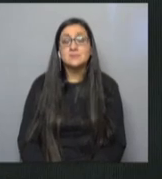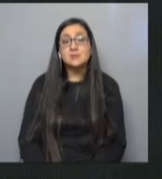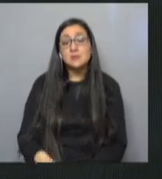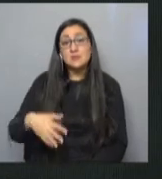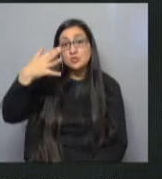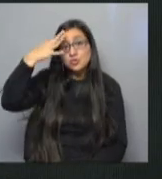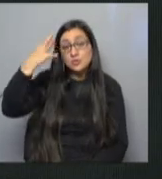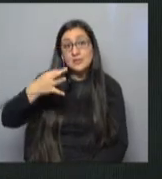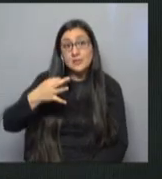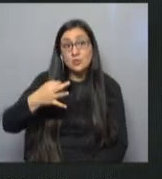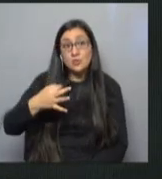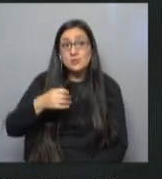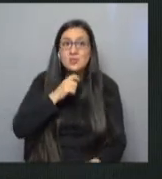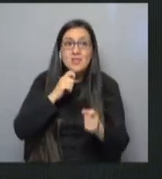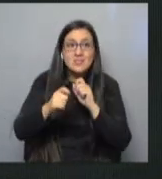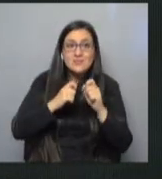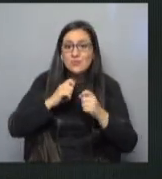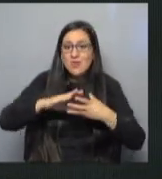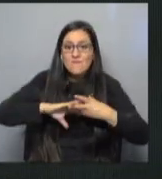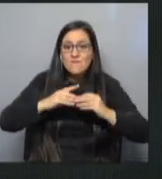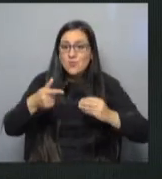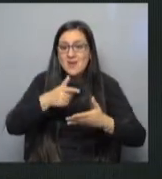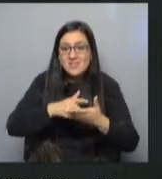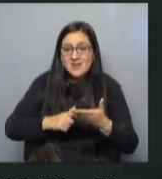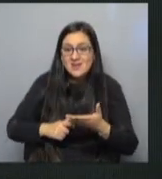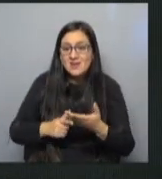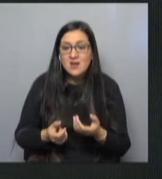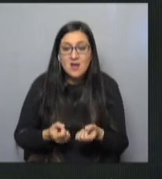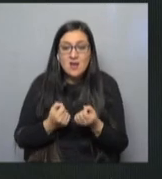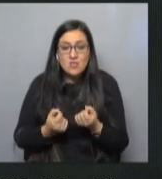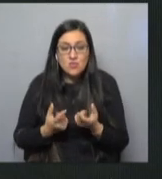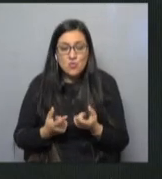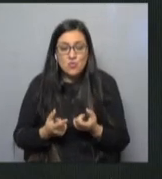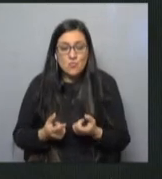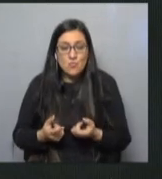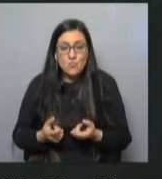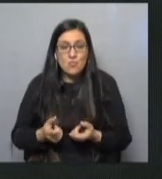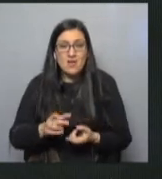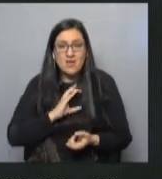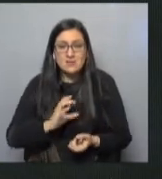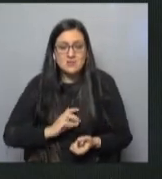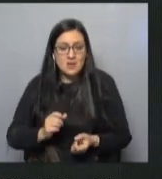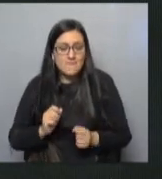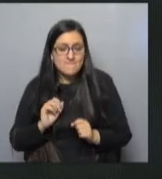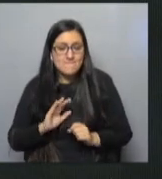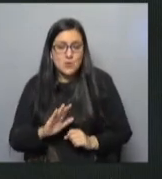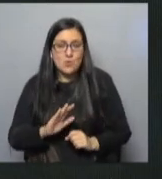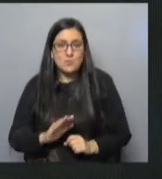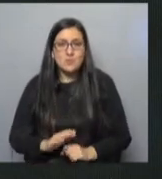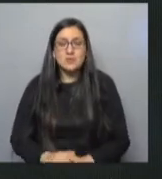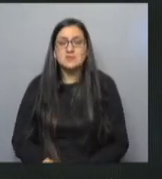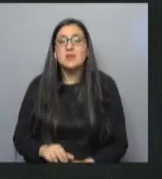la entrevista un género literario que le dio carácter que la pensó la entrevista y la